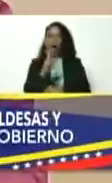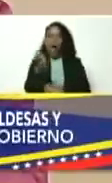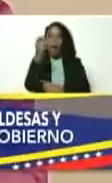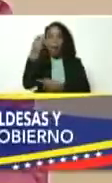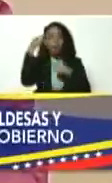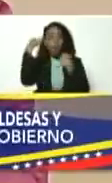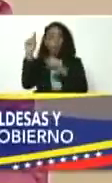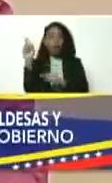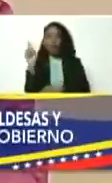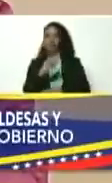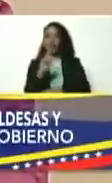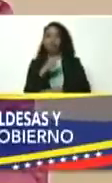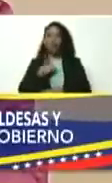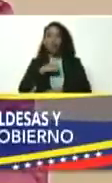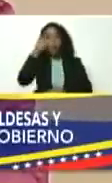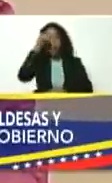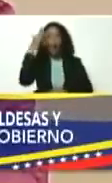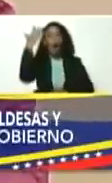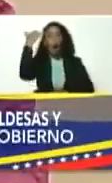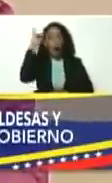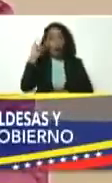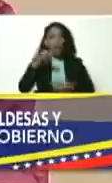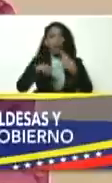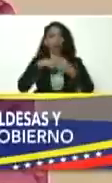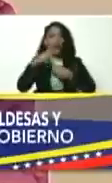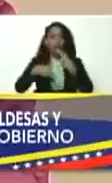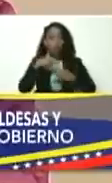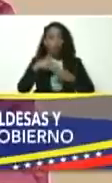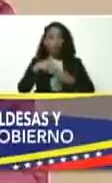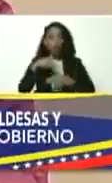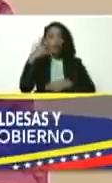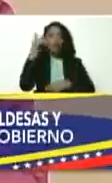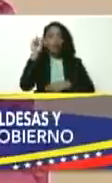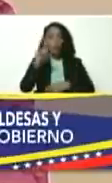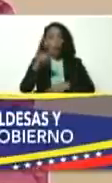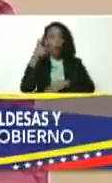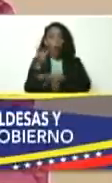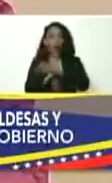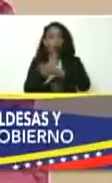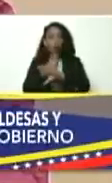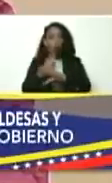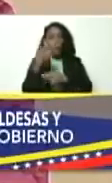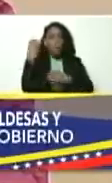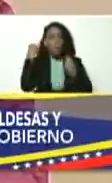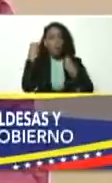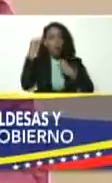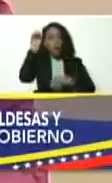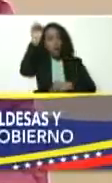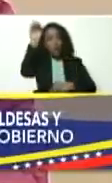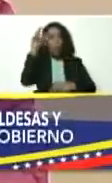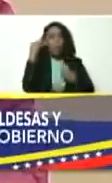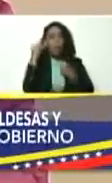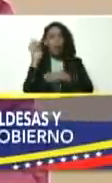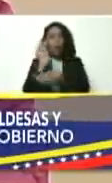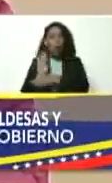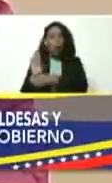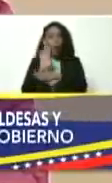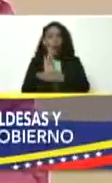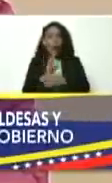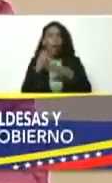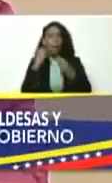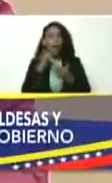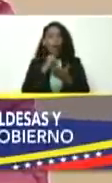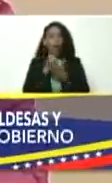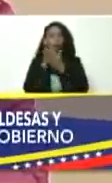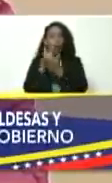solo nuestro pueblo tiene revolución y gobierno para rato para que lo proteja para que lo ayude